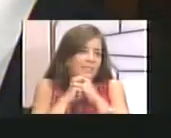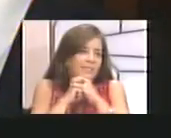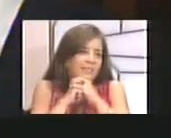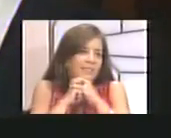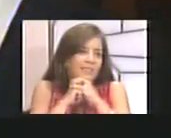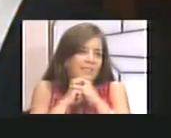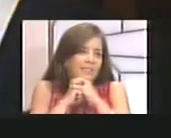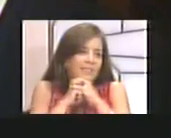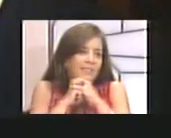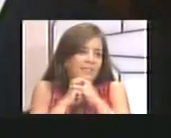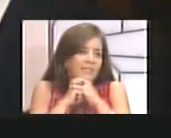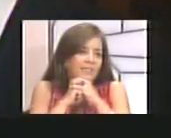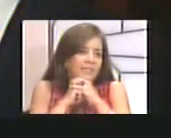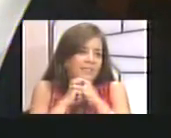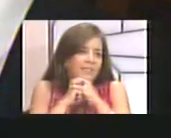cosas que ha dicho,